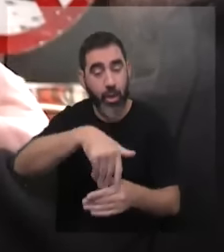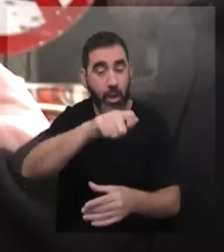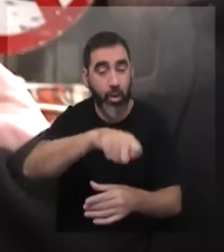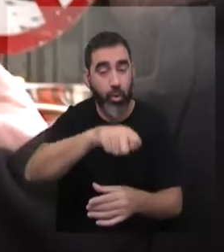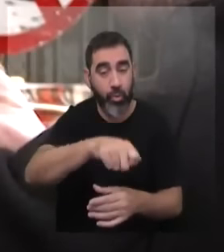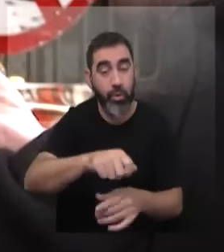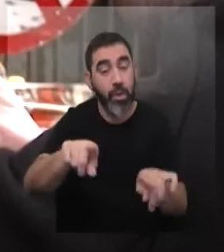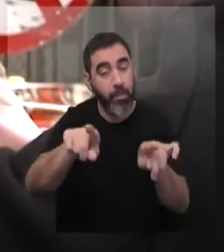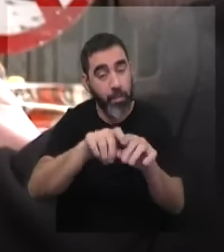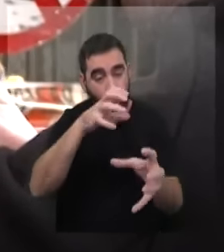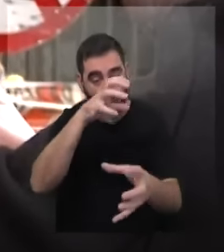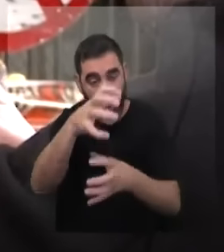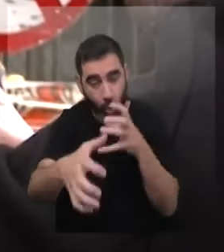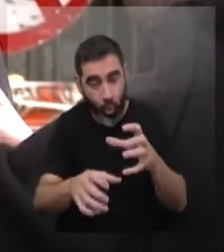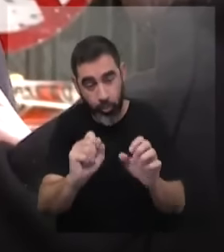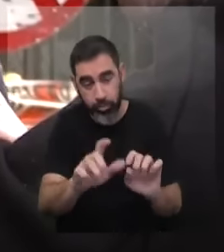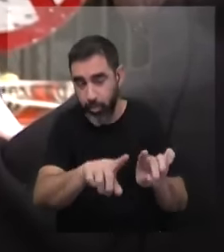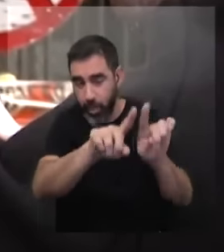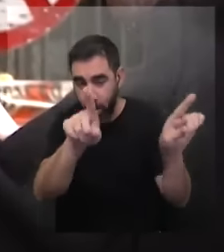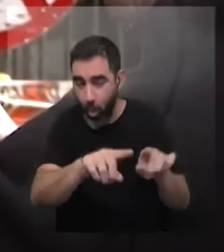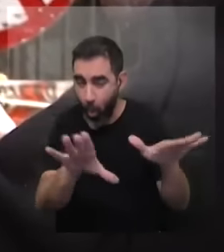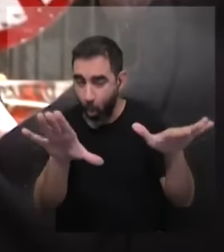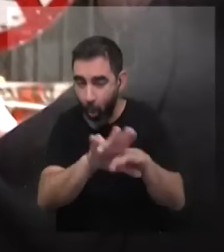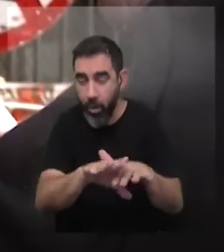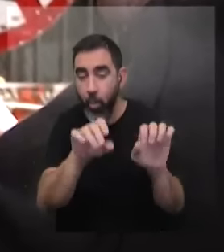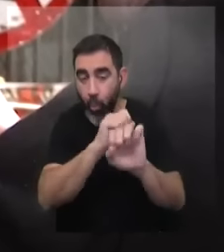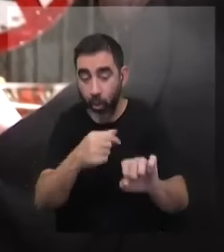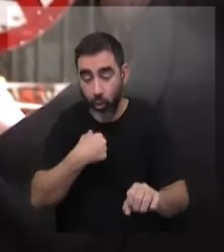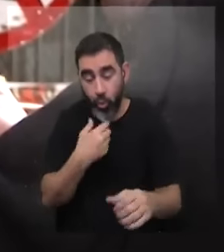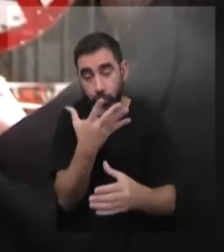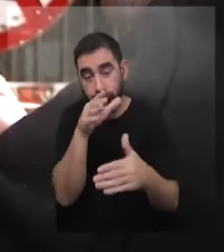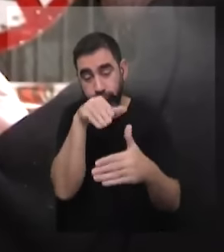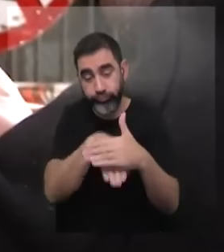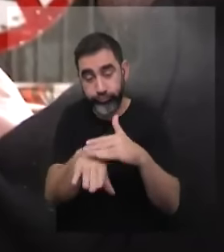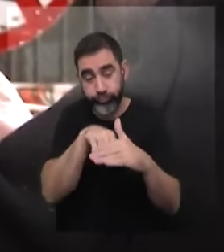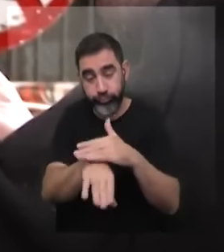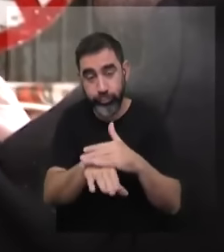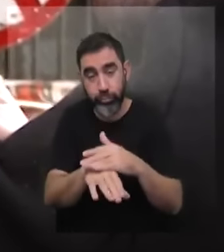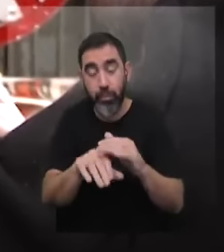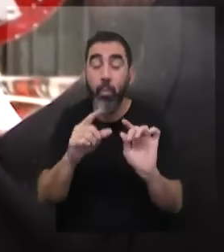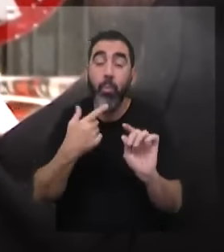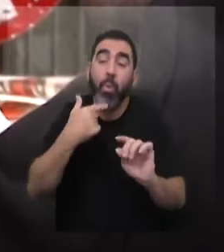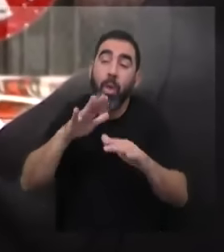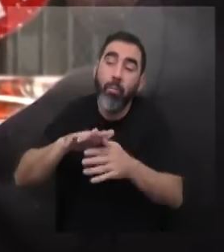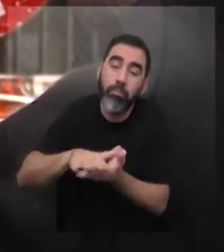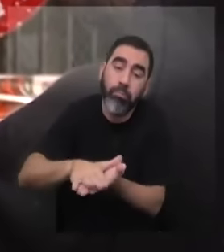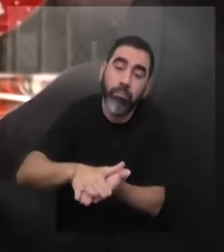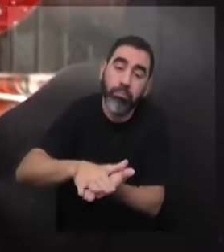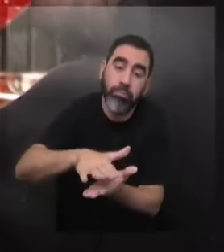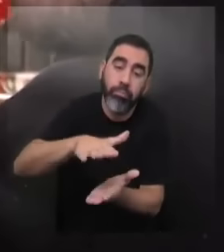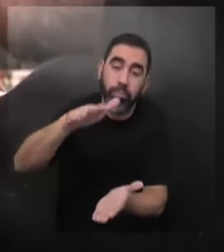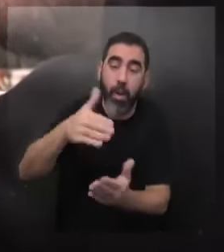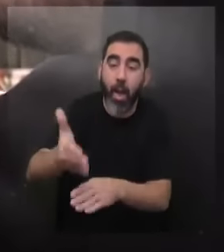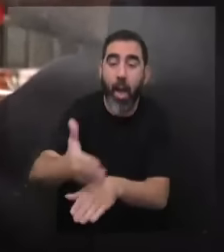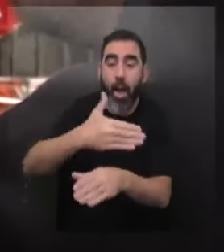usando el mismo color las mismas características de la hoja de poder imprimir a efecto de poder ensobrar